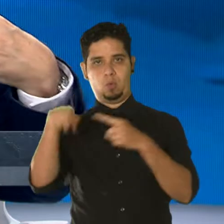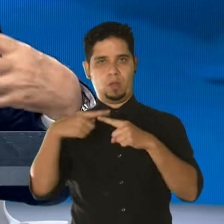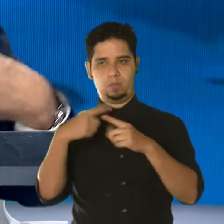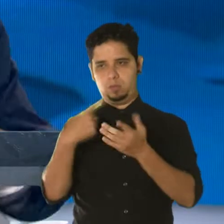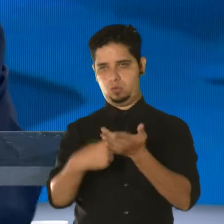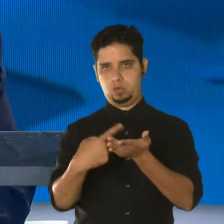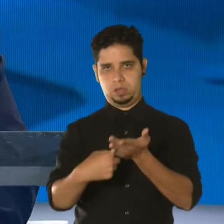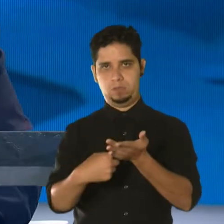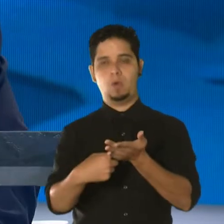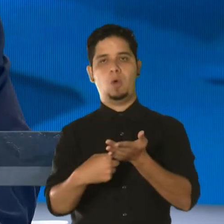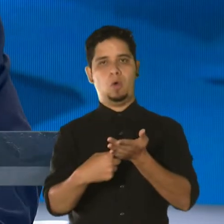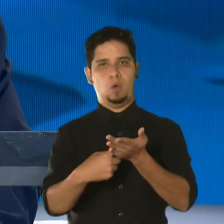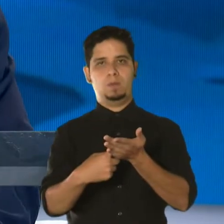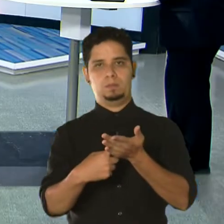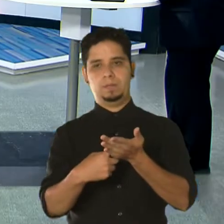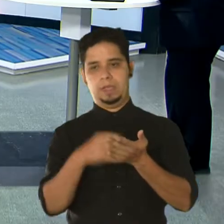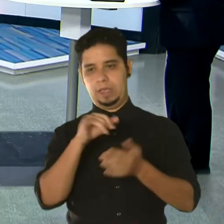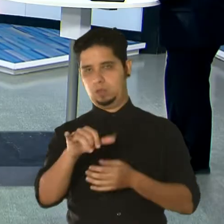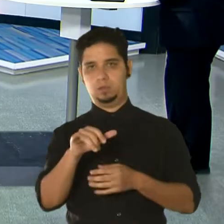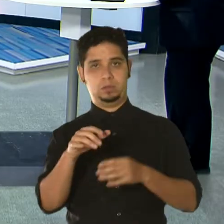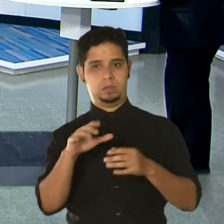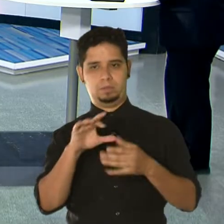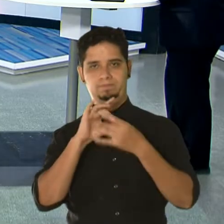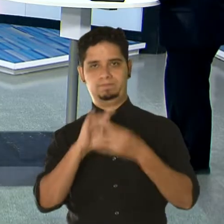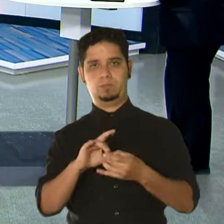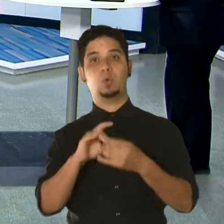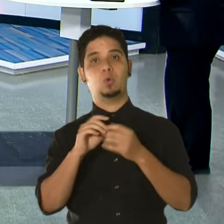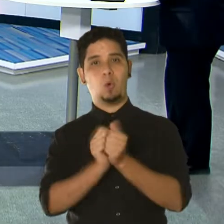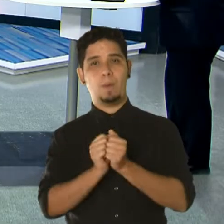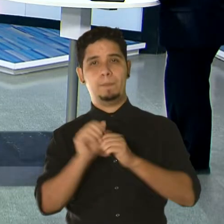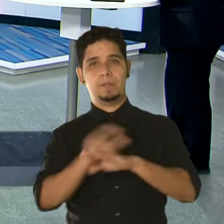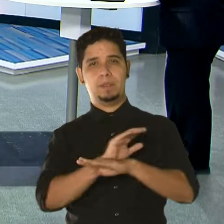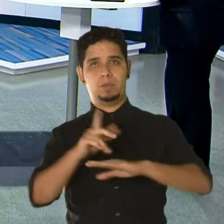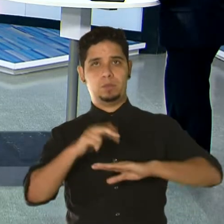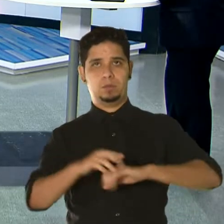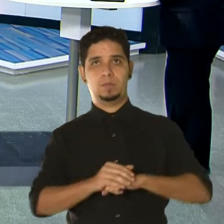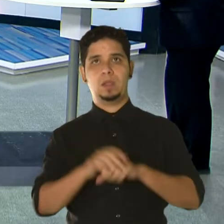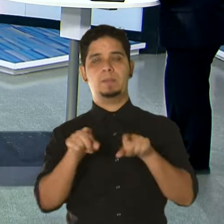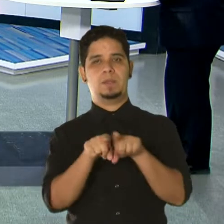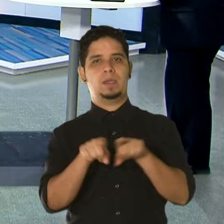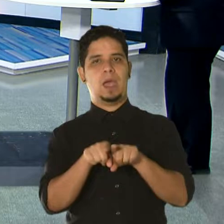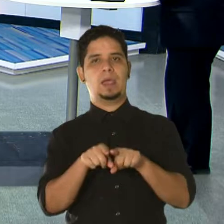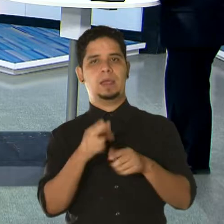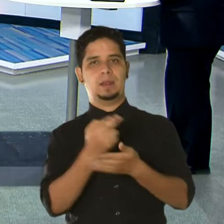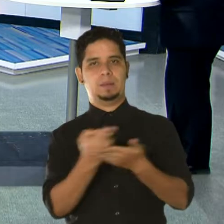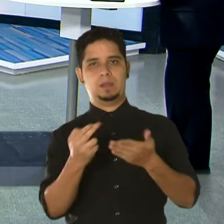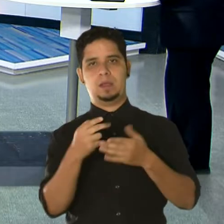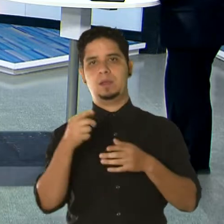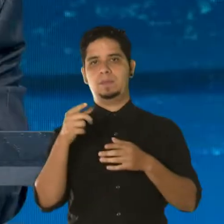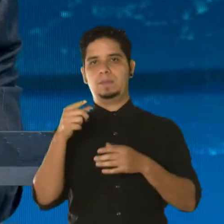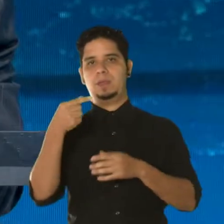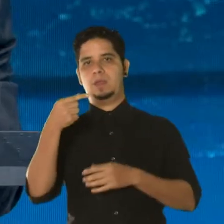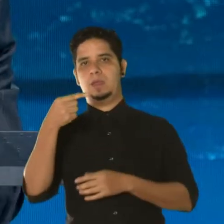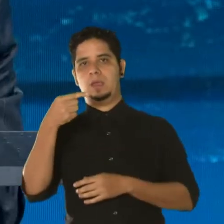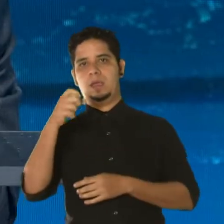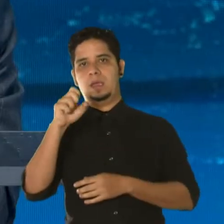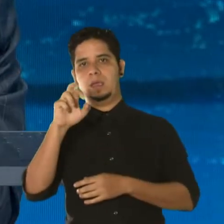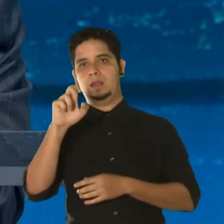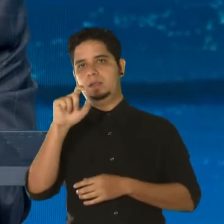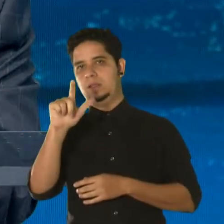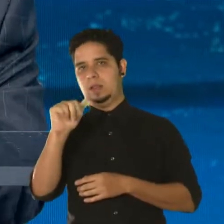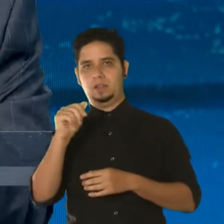con la empresa puertorriqueña. Claro, claro. Y hay muchas herramientas que son gerenciales, no tecnológicas necesariamente. Por